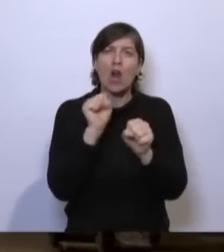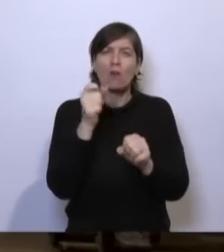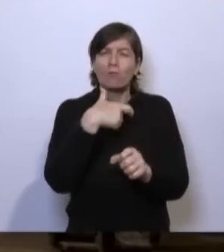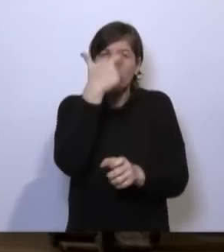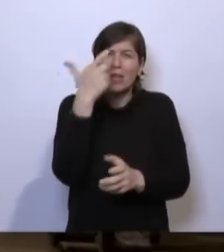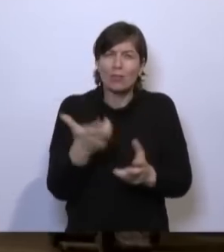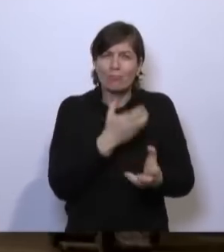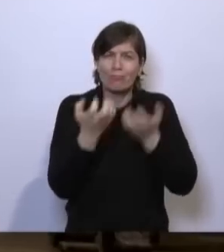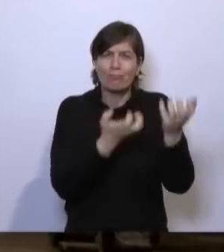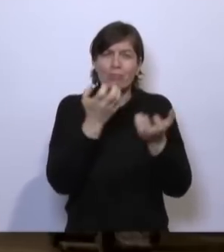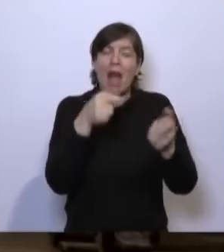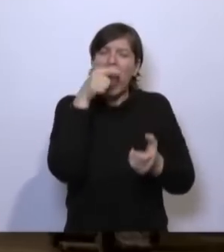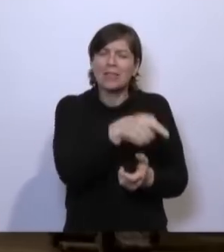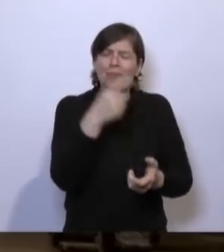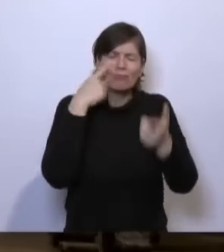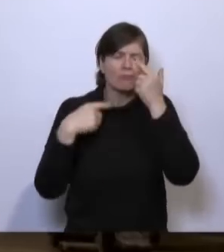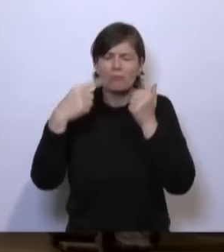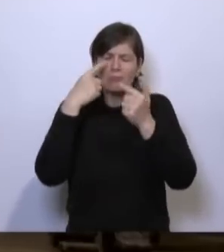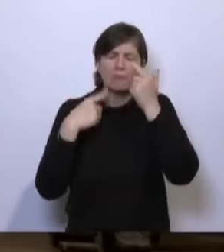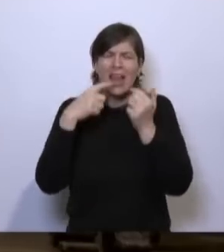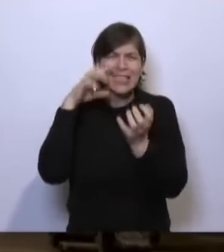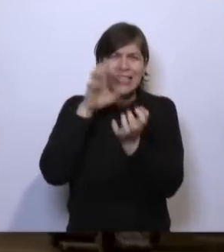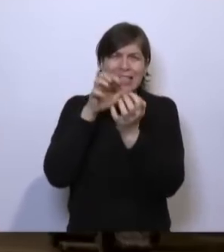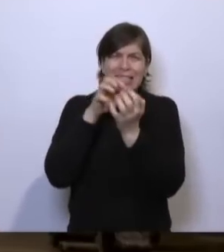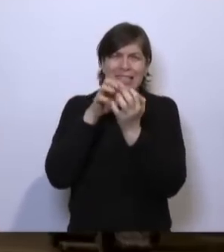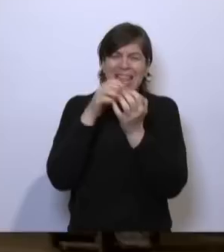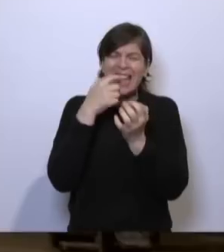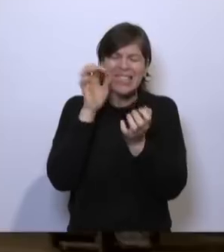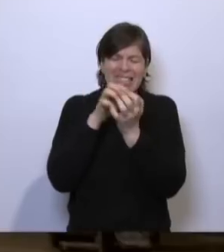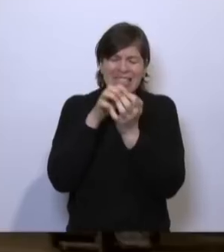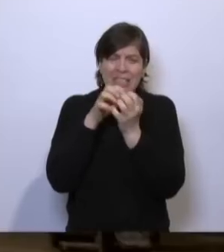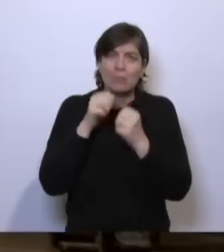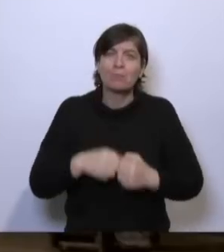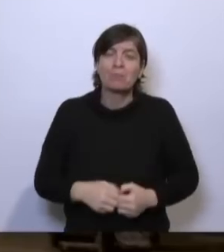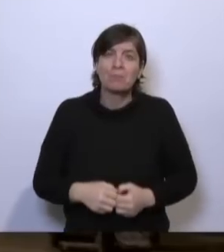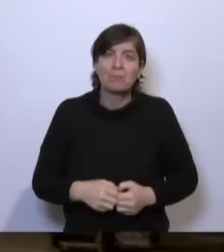ardiente. Allí habrá llanto y rechinar de dientes.